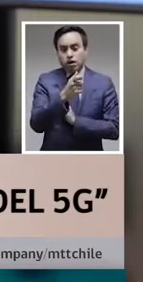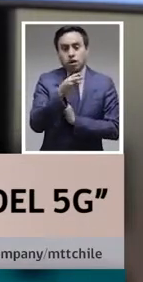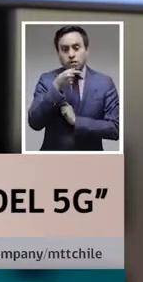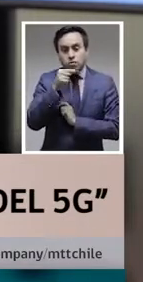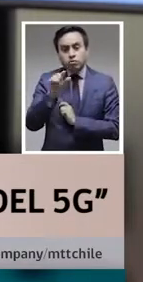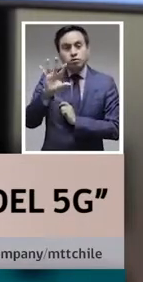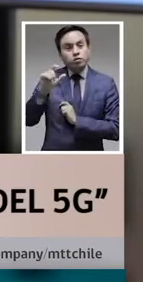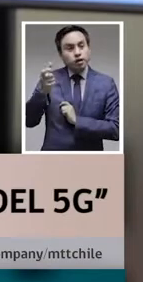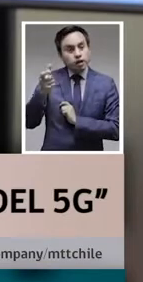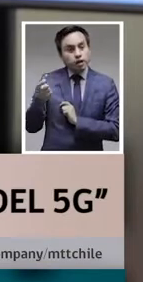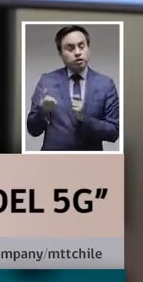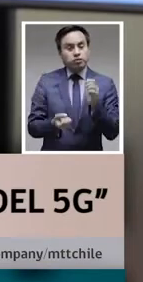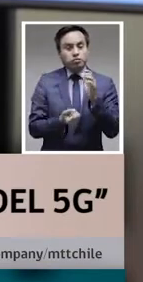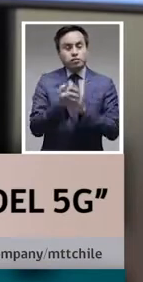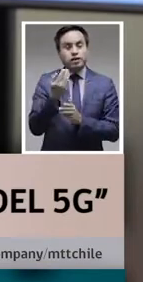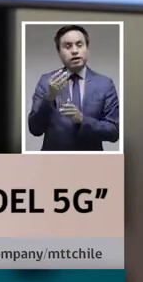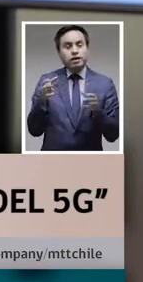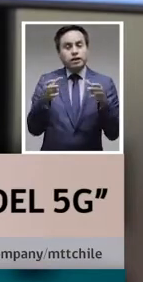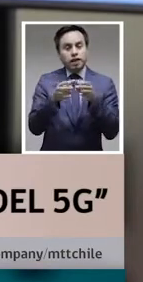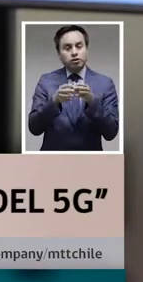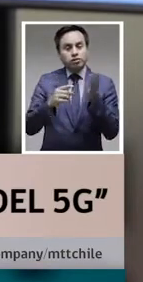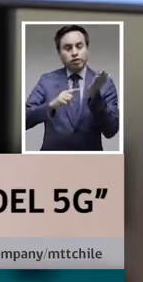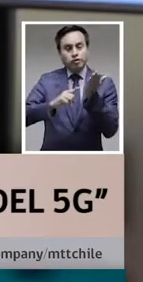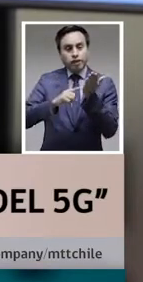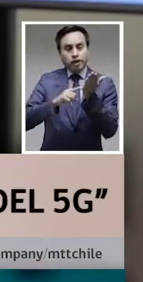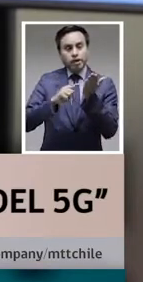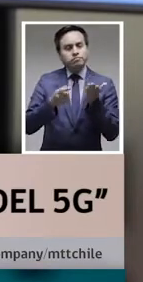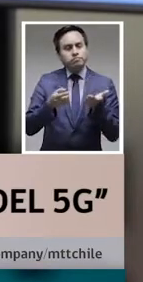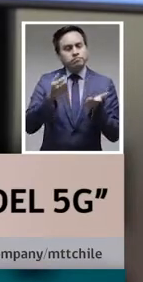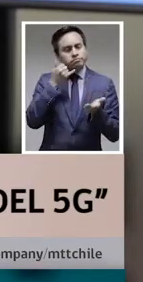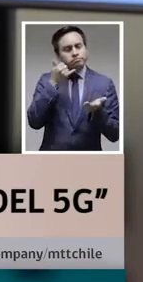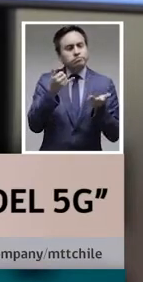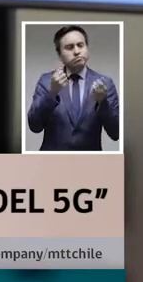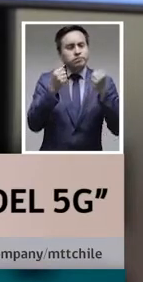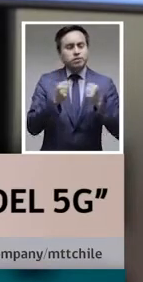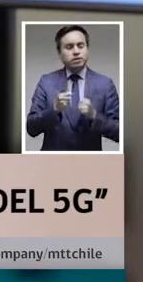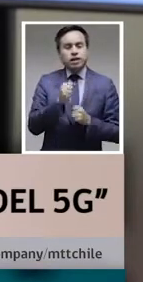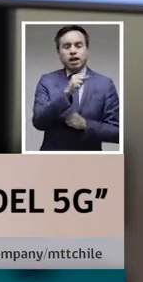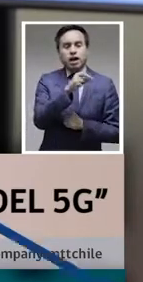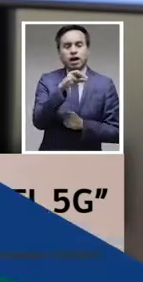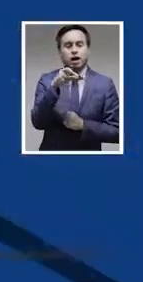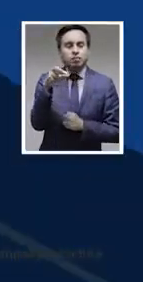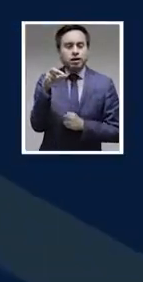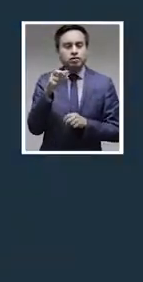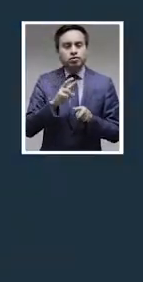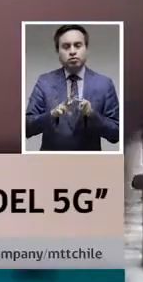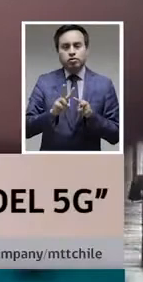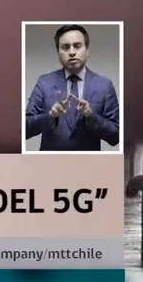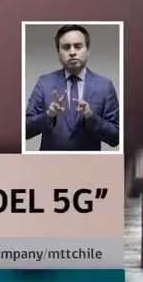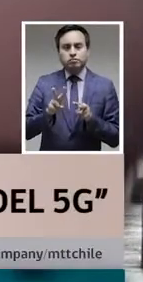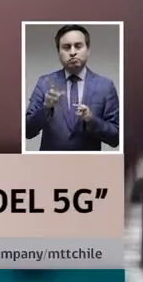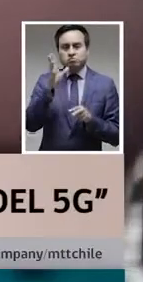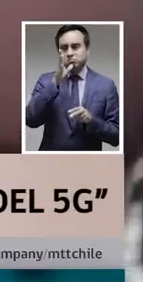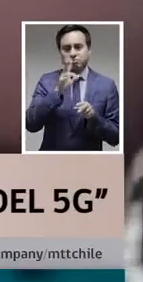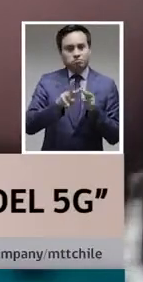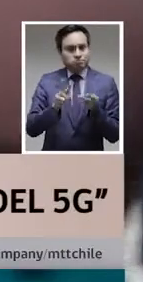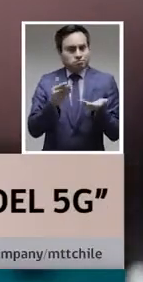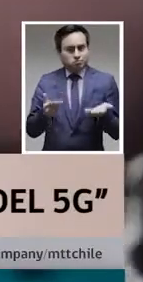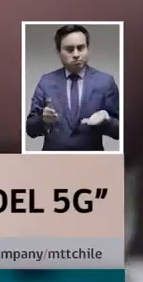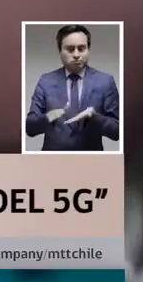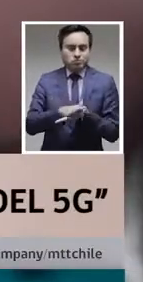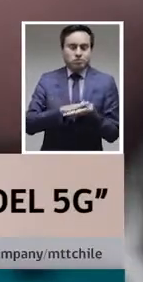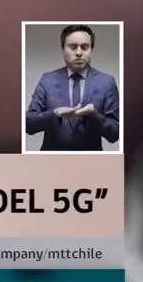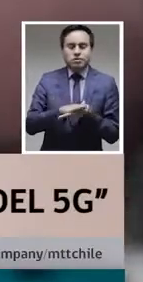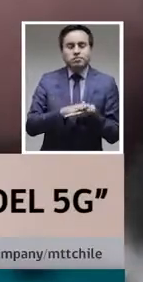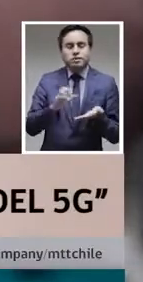5G, que es una nueva generación que permite aplicaciones hasta ahora inexistentes, como